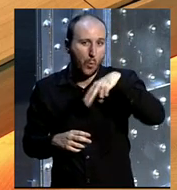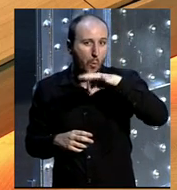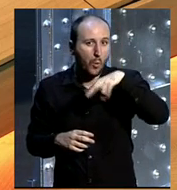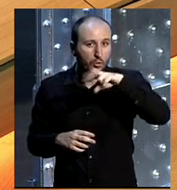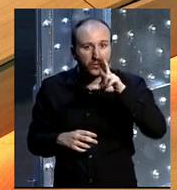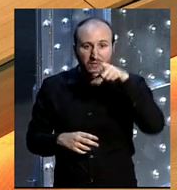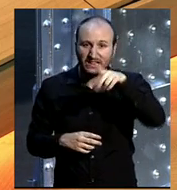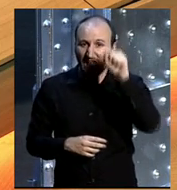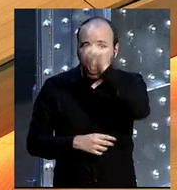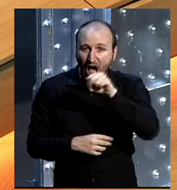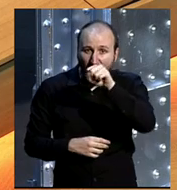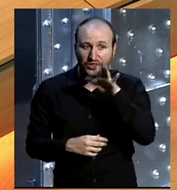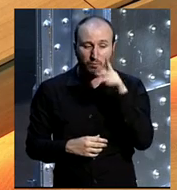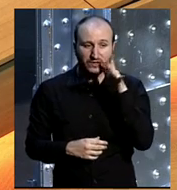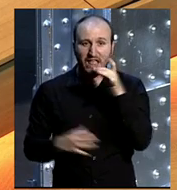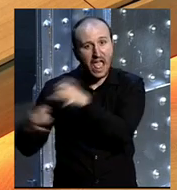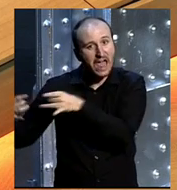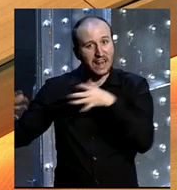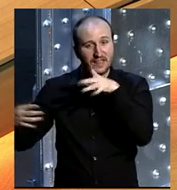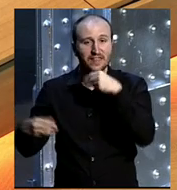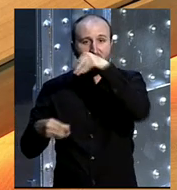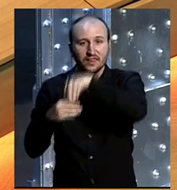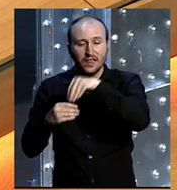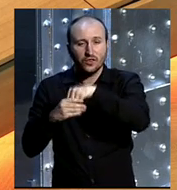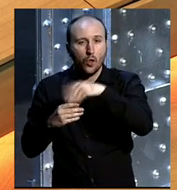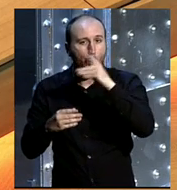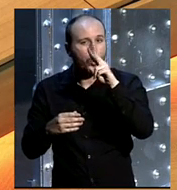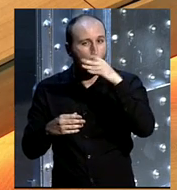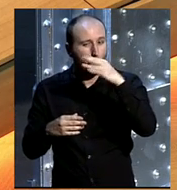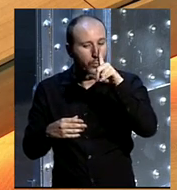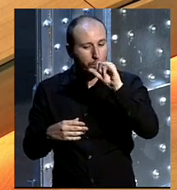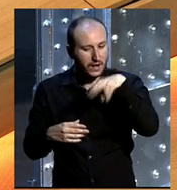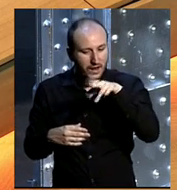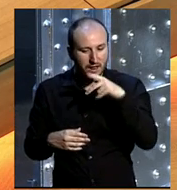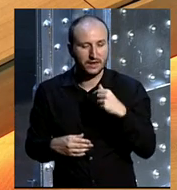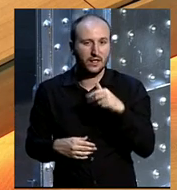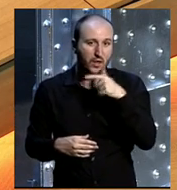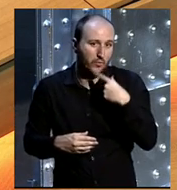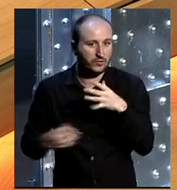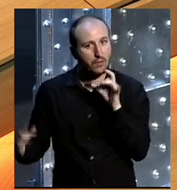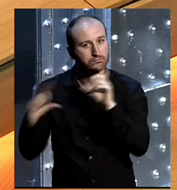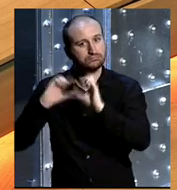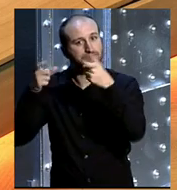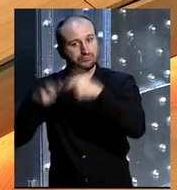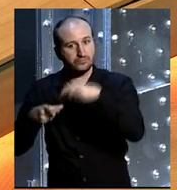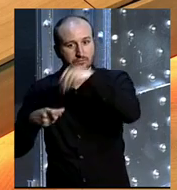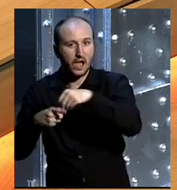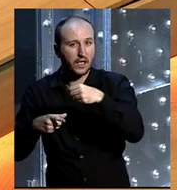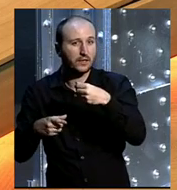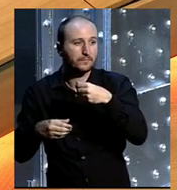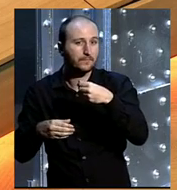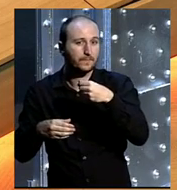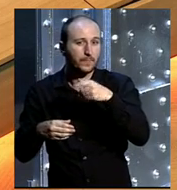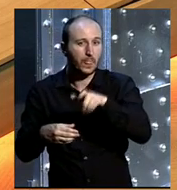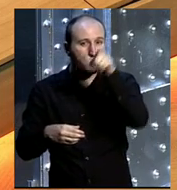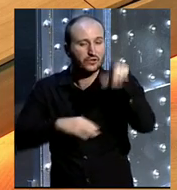ese año nos reunimos en Irlanda, en Dublín, asociaciones de toda Europa, estaba la Emma Bonino, vino el ministro